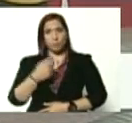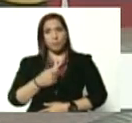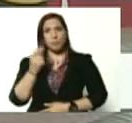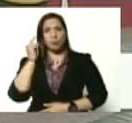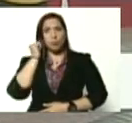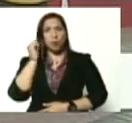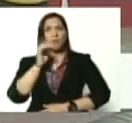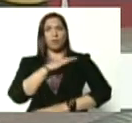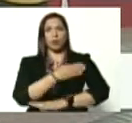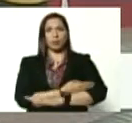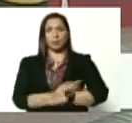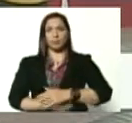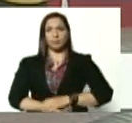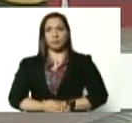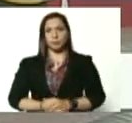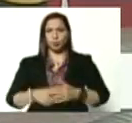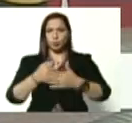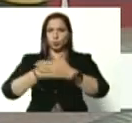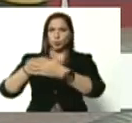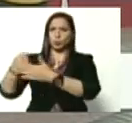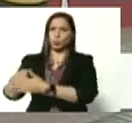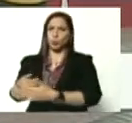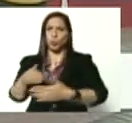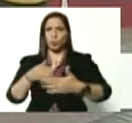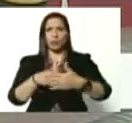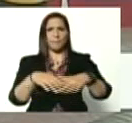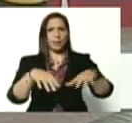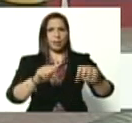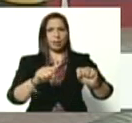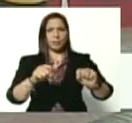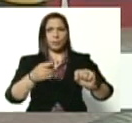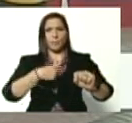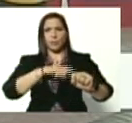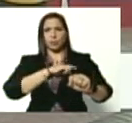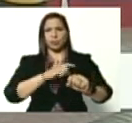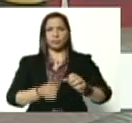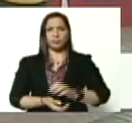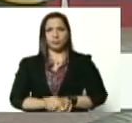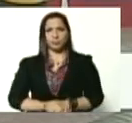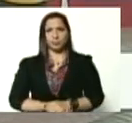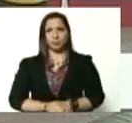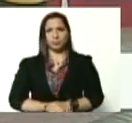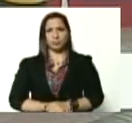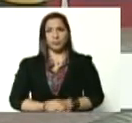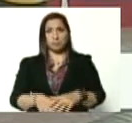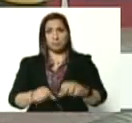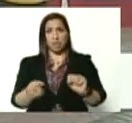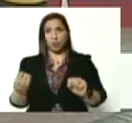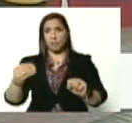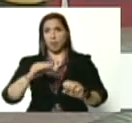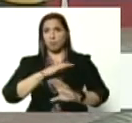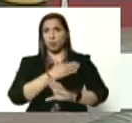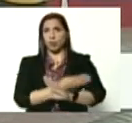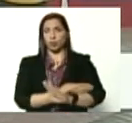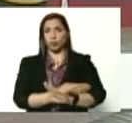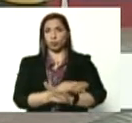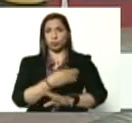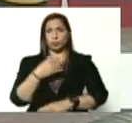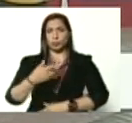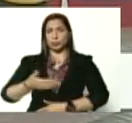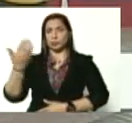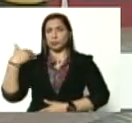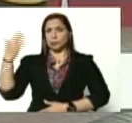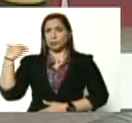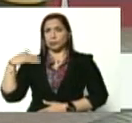valientes luchaban contra el imperialismo español en el imperio más poderoso de la época período